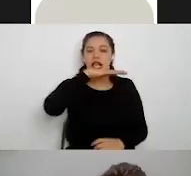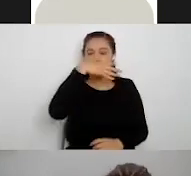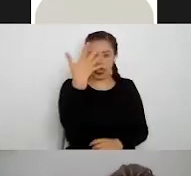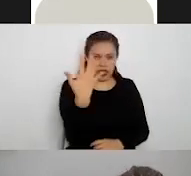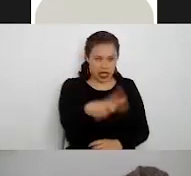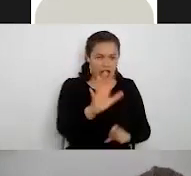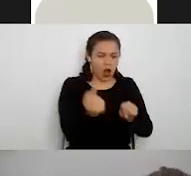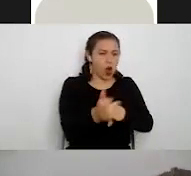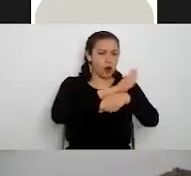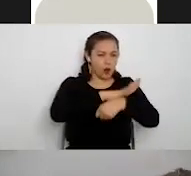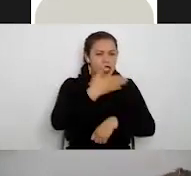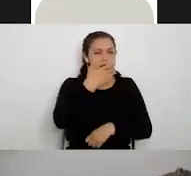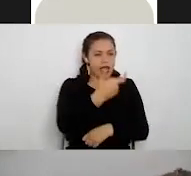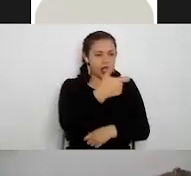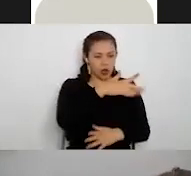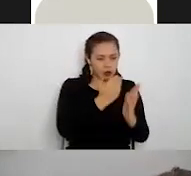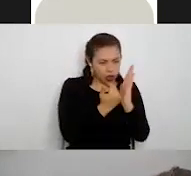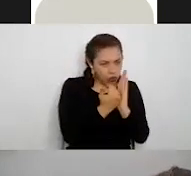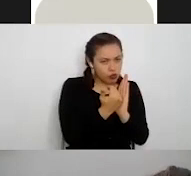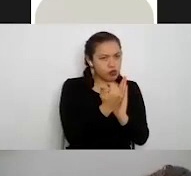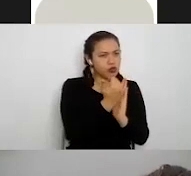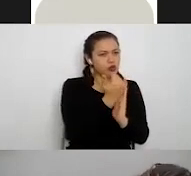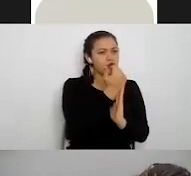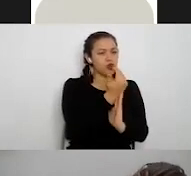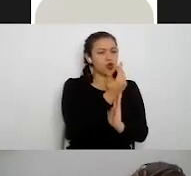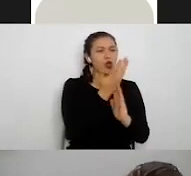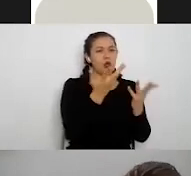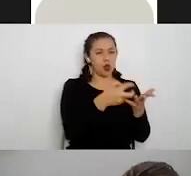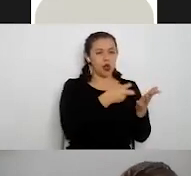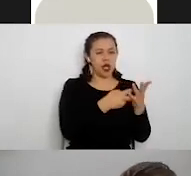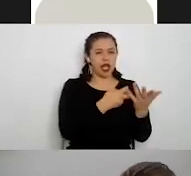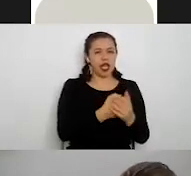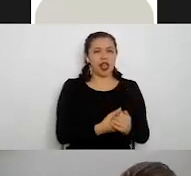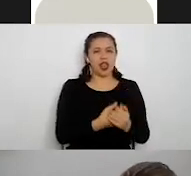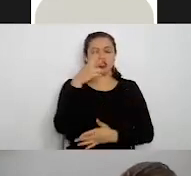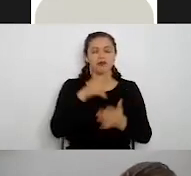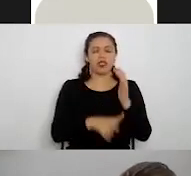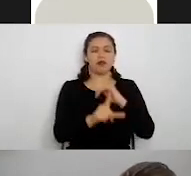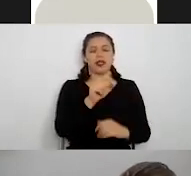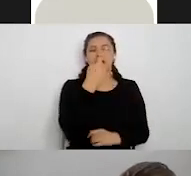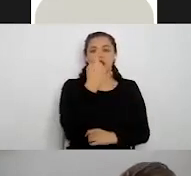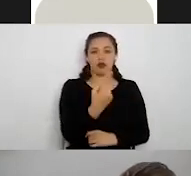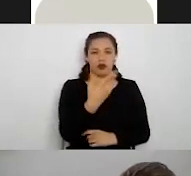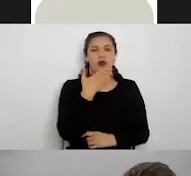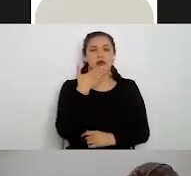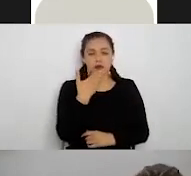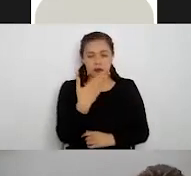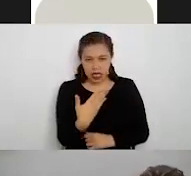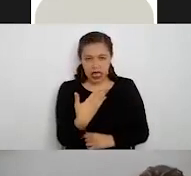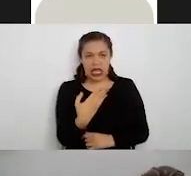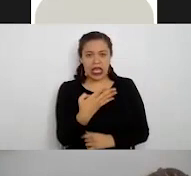COVID en todo lo que fue el segundo semestre del 2021 y en